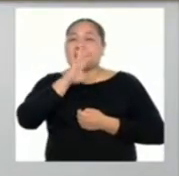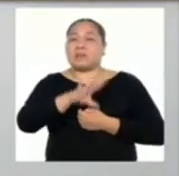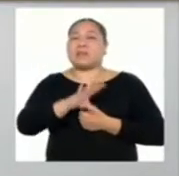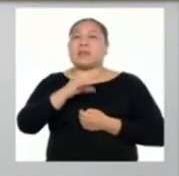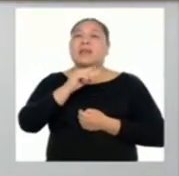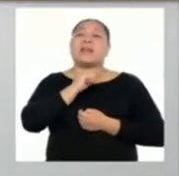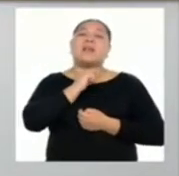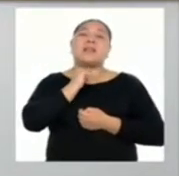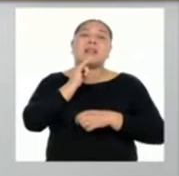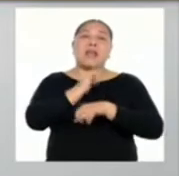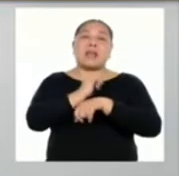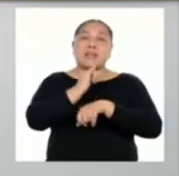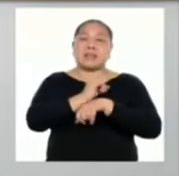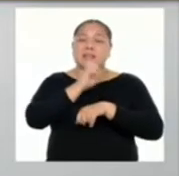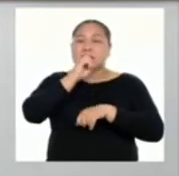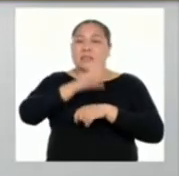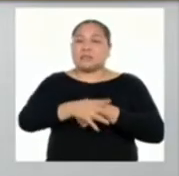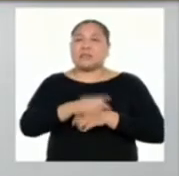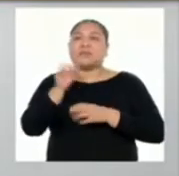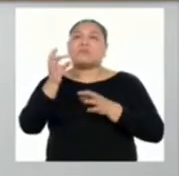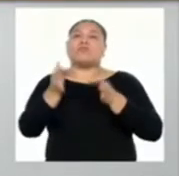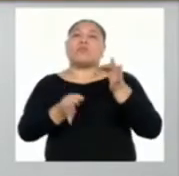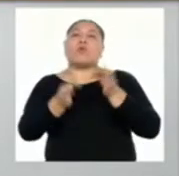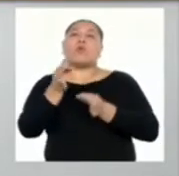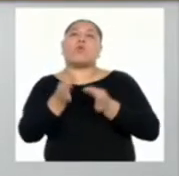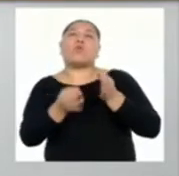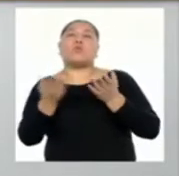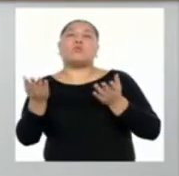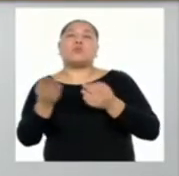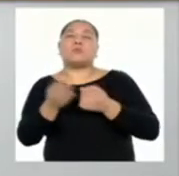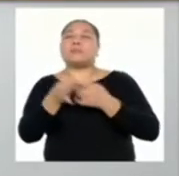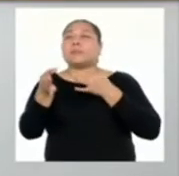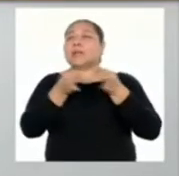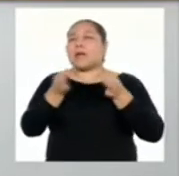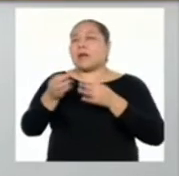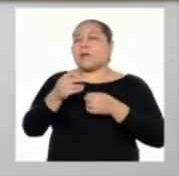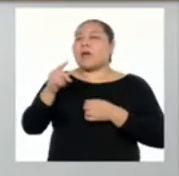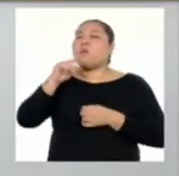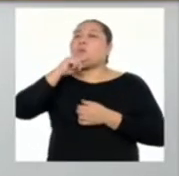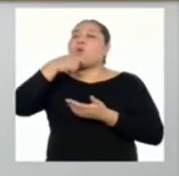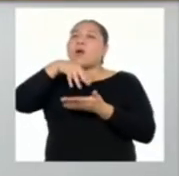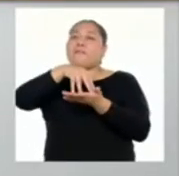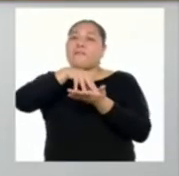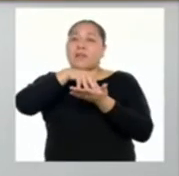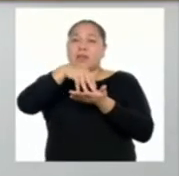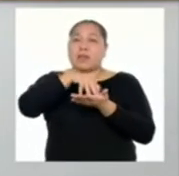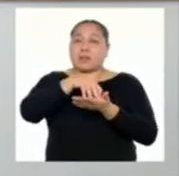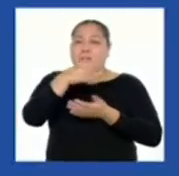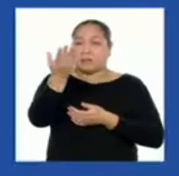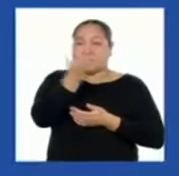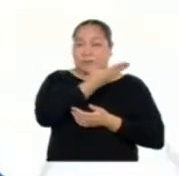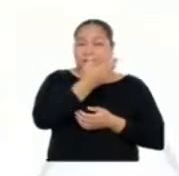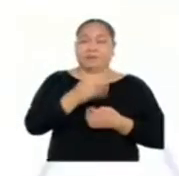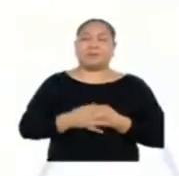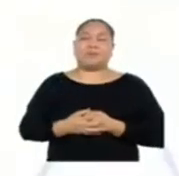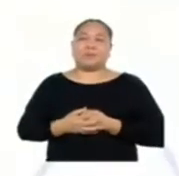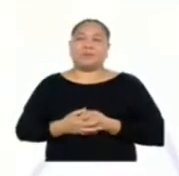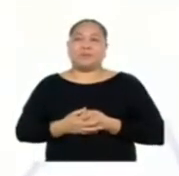alegaba para justificar la fragilidad que representaban las mujeres en la época colonial.